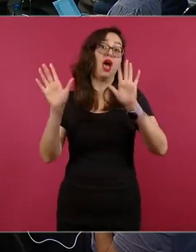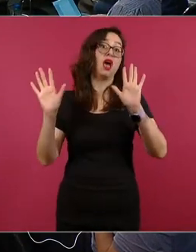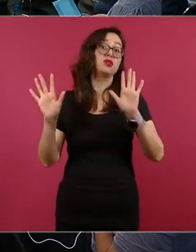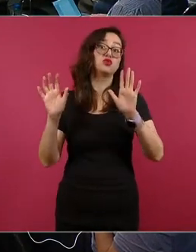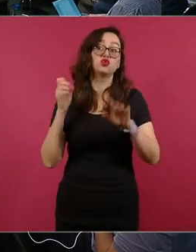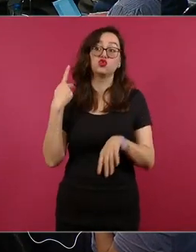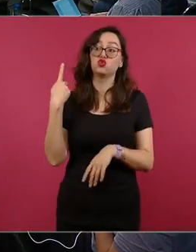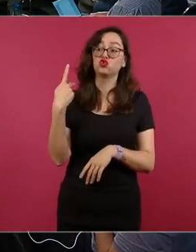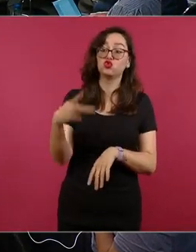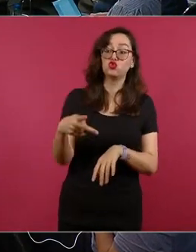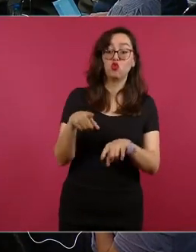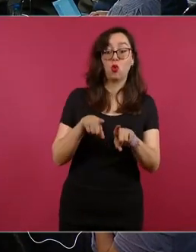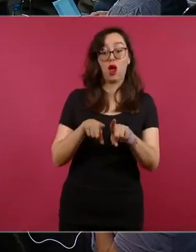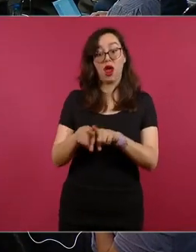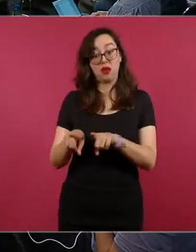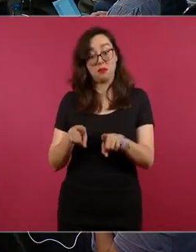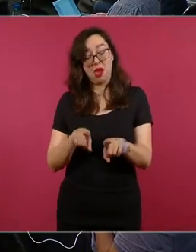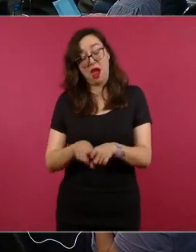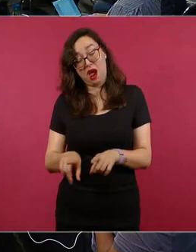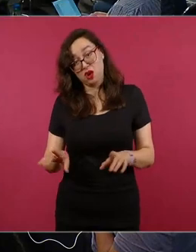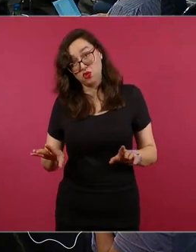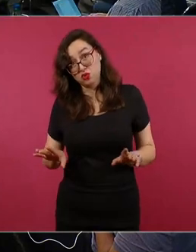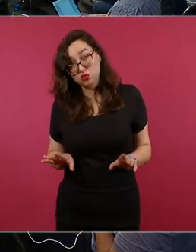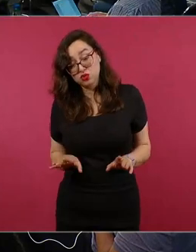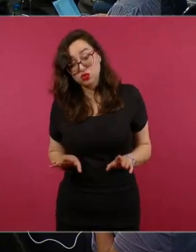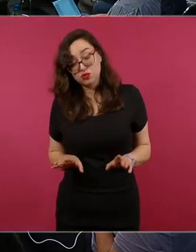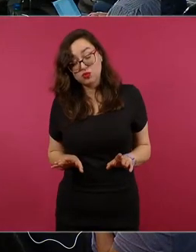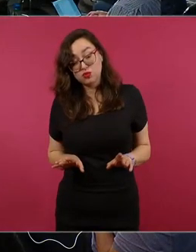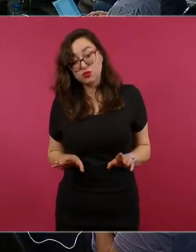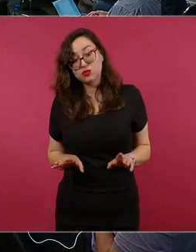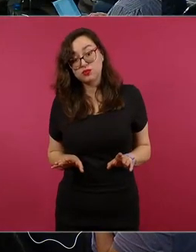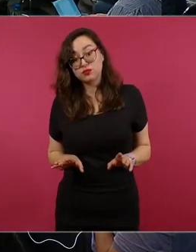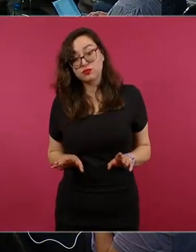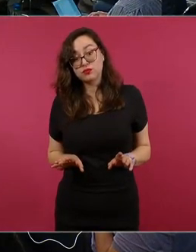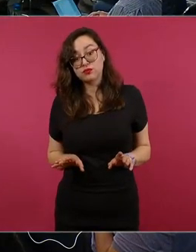municipal, que aquí se mencionó, quien fue tratado